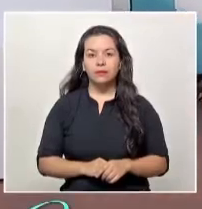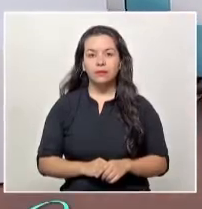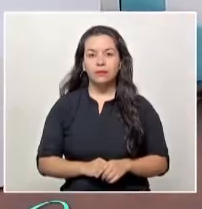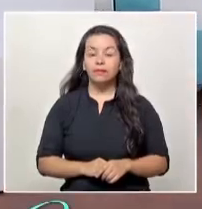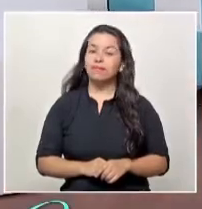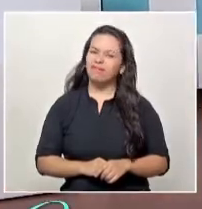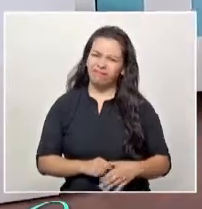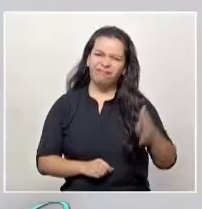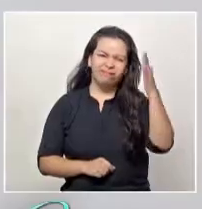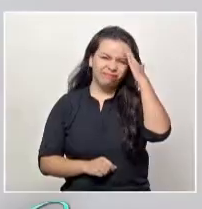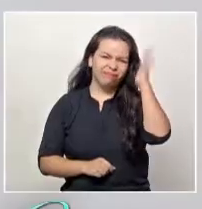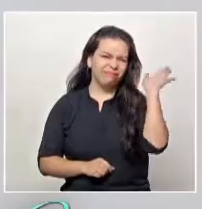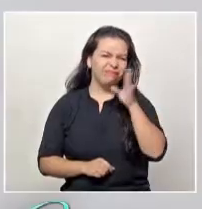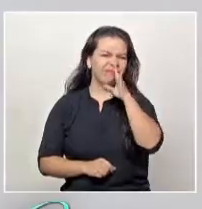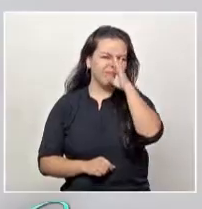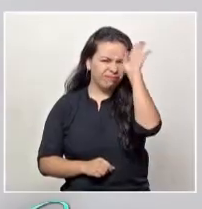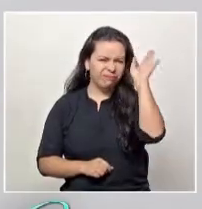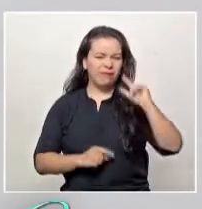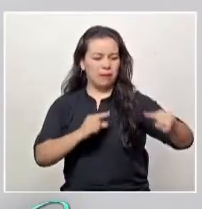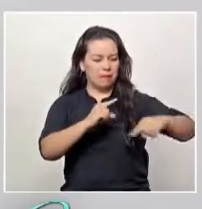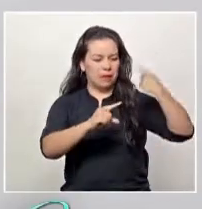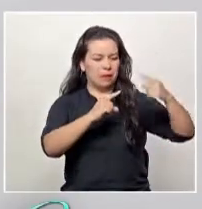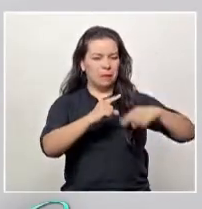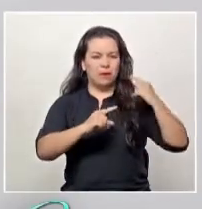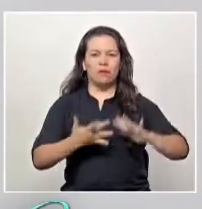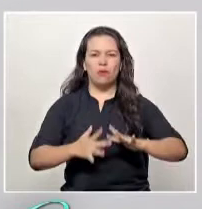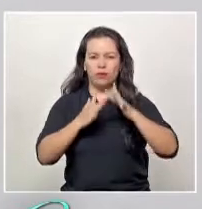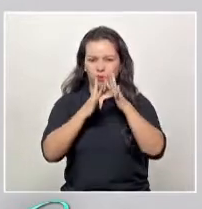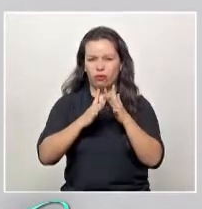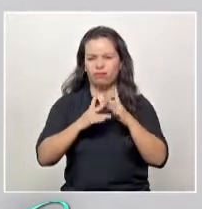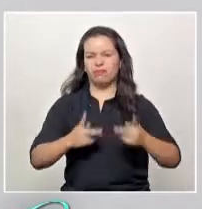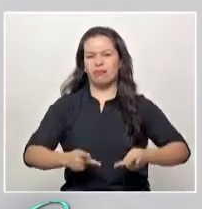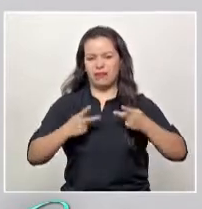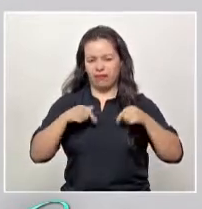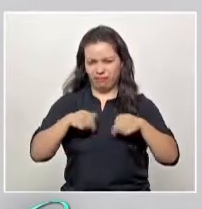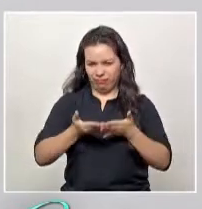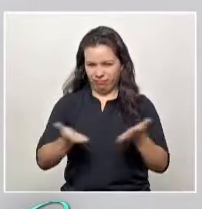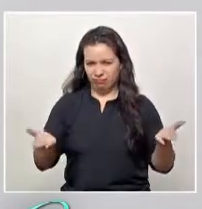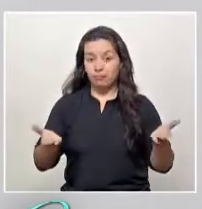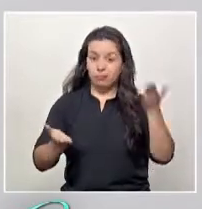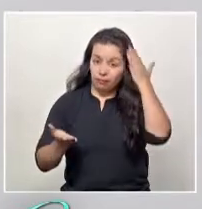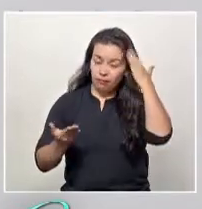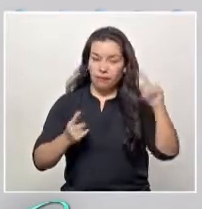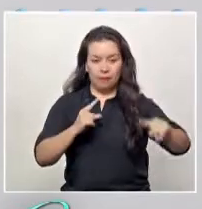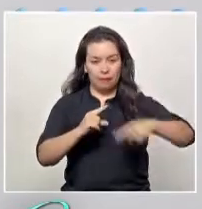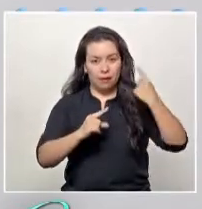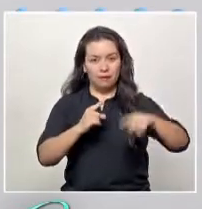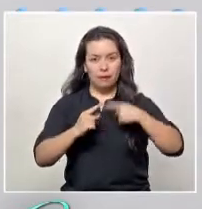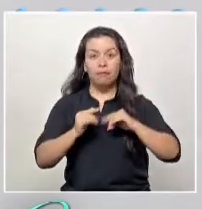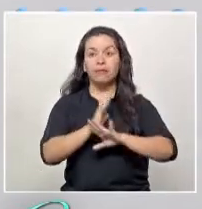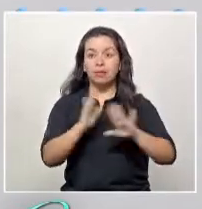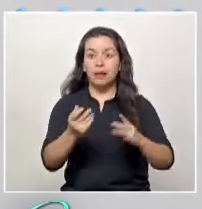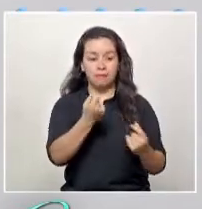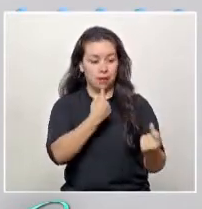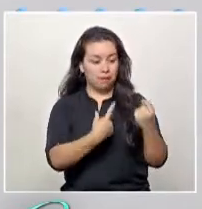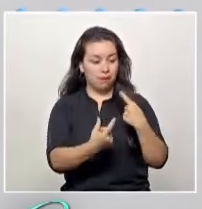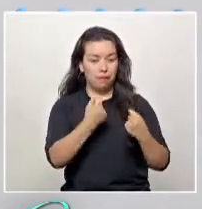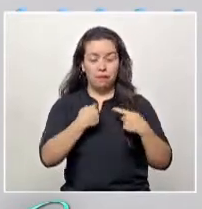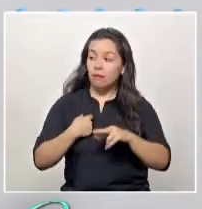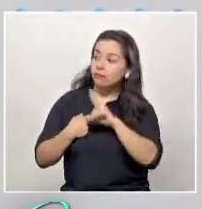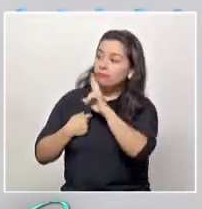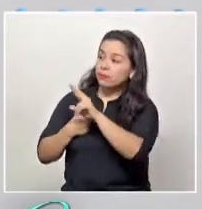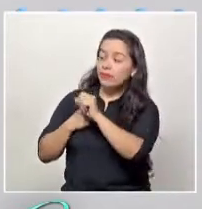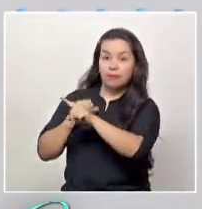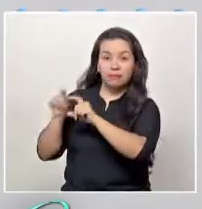Como de costumbre, nuestro correo electrónico conexionvital@telecafe.tv está disponible. Ya tengo aquí las preguntas para hacerle al doctor Jorge